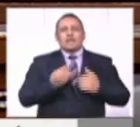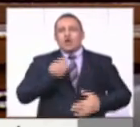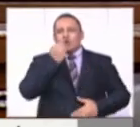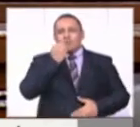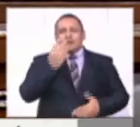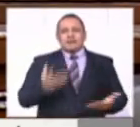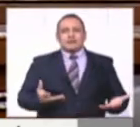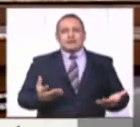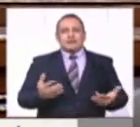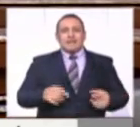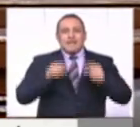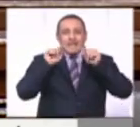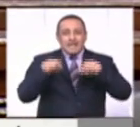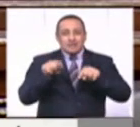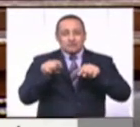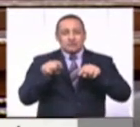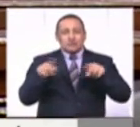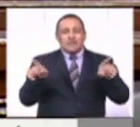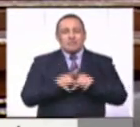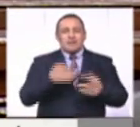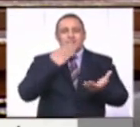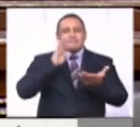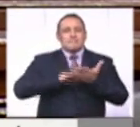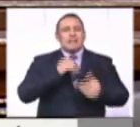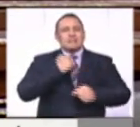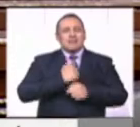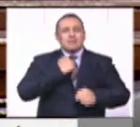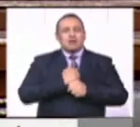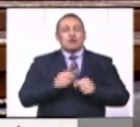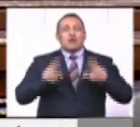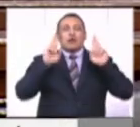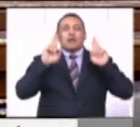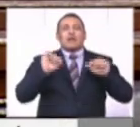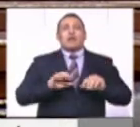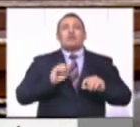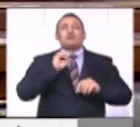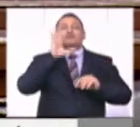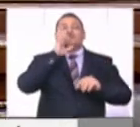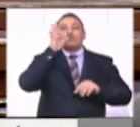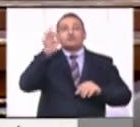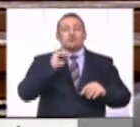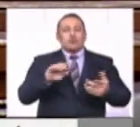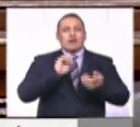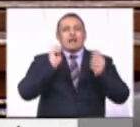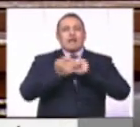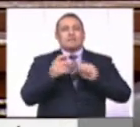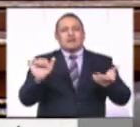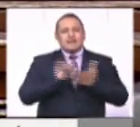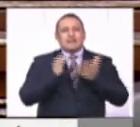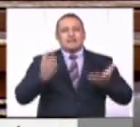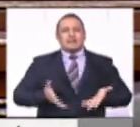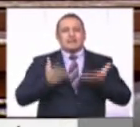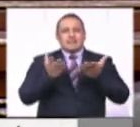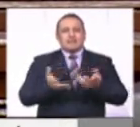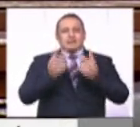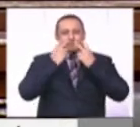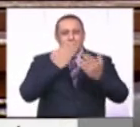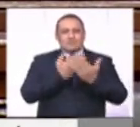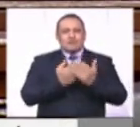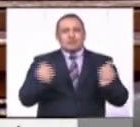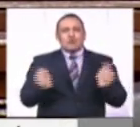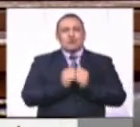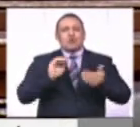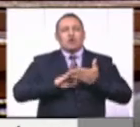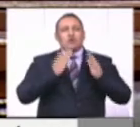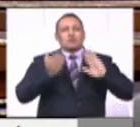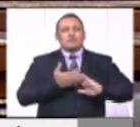comer ese mal empleo que Ojalá algún día cambie para que sea entregado directamente a